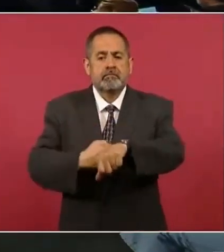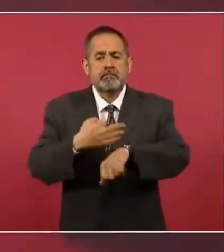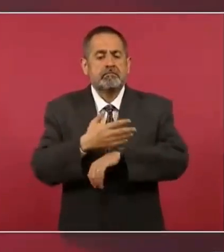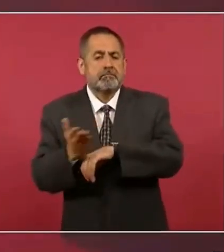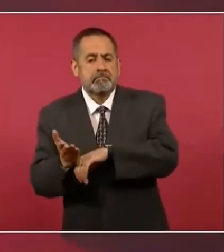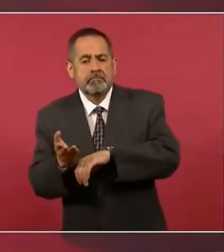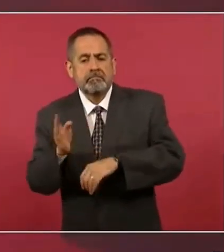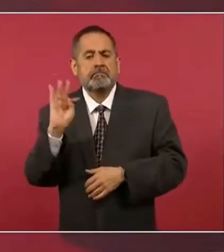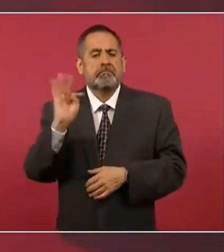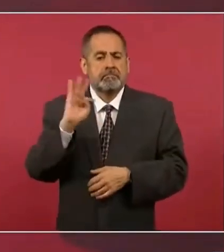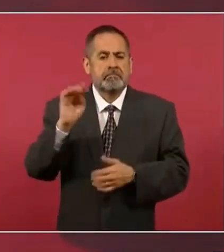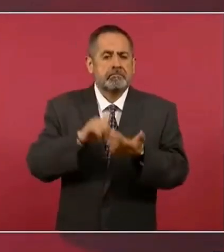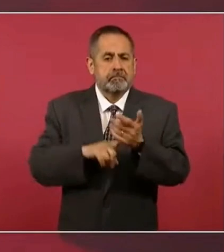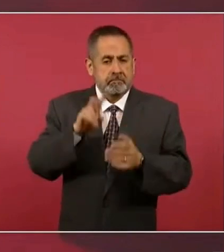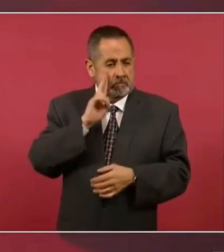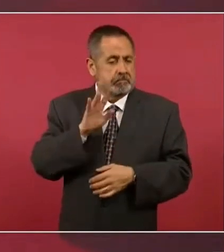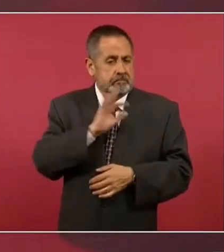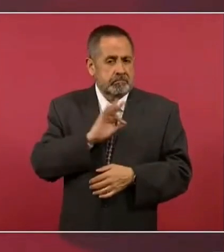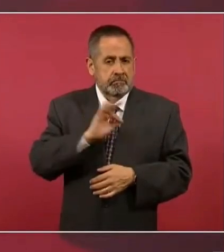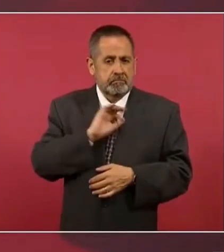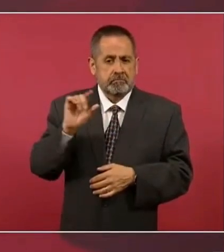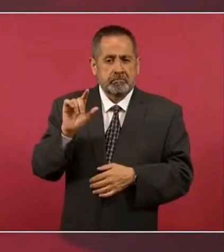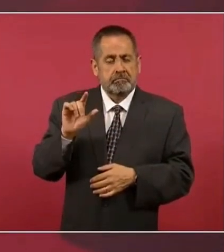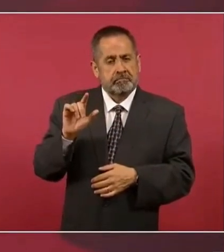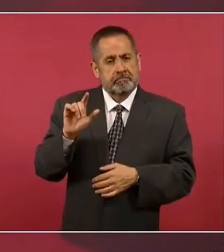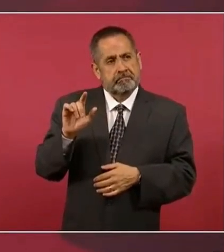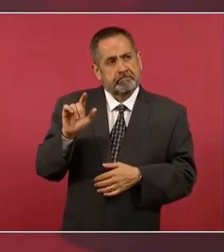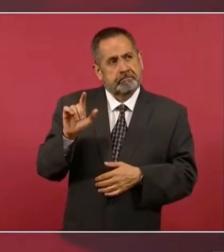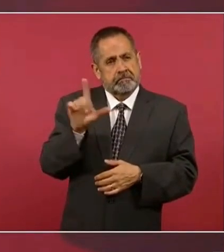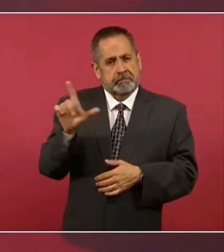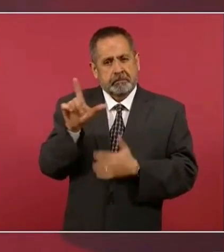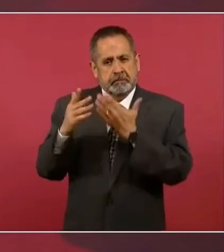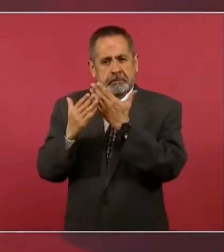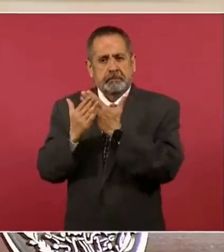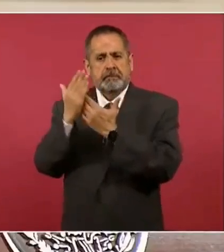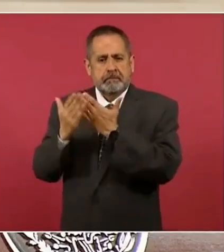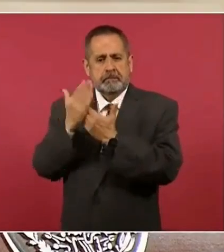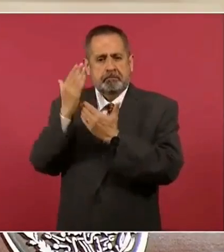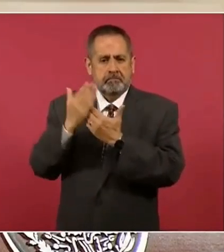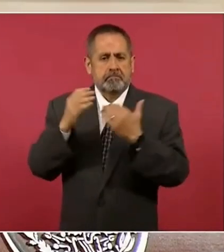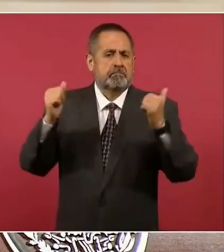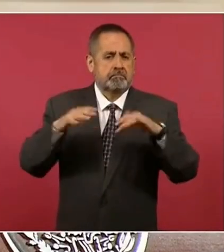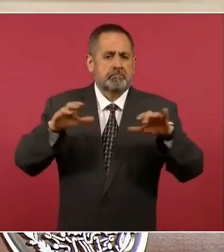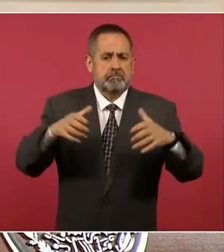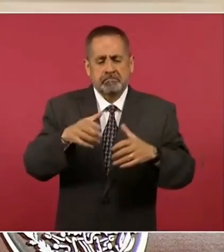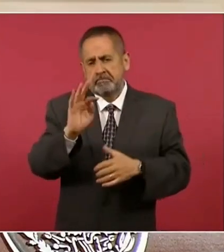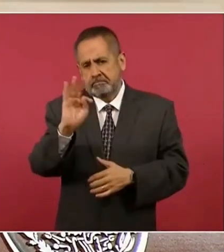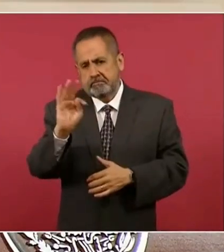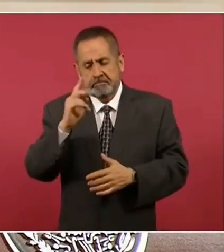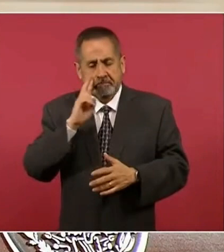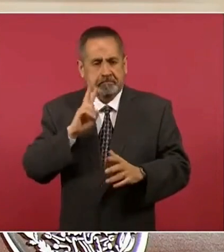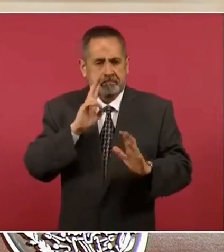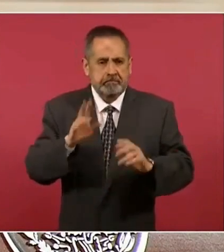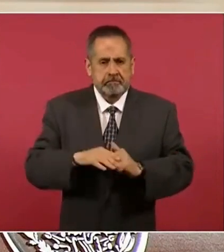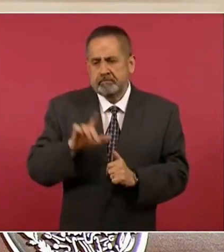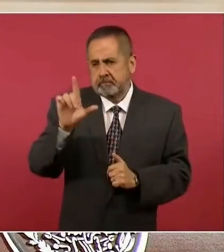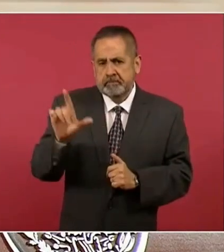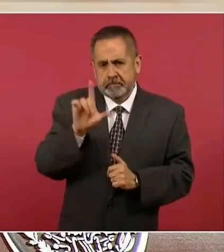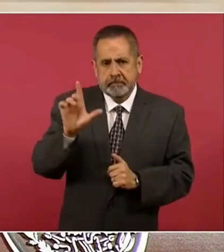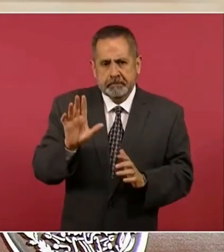Entonces podemos en la mañana de reunirnos aquí, el